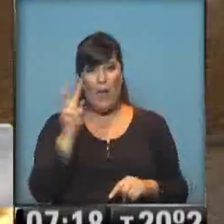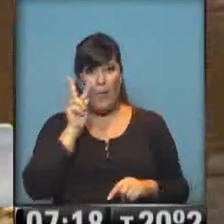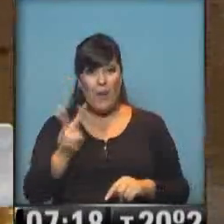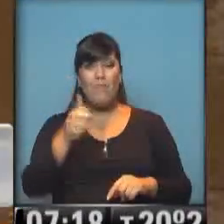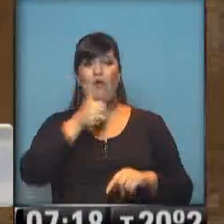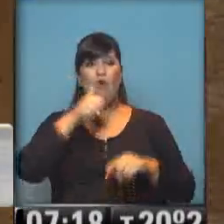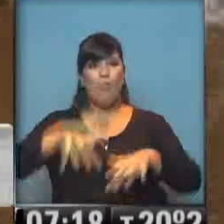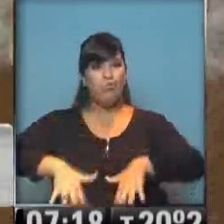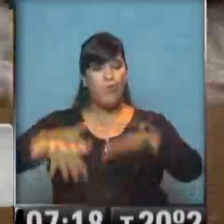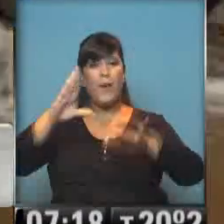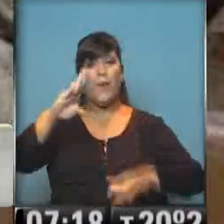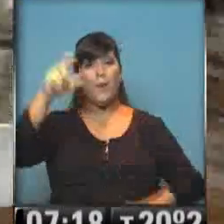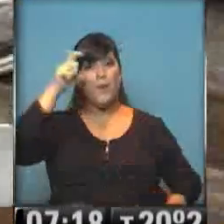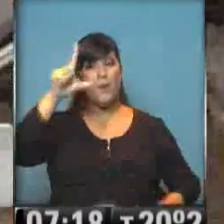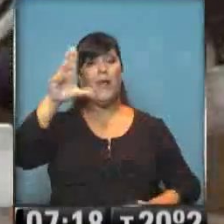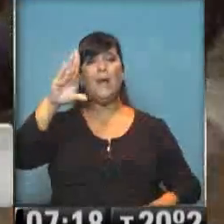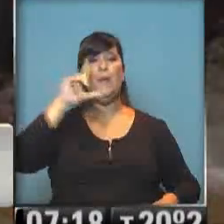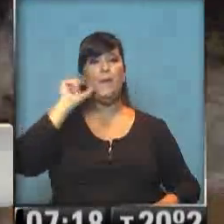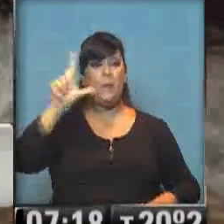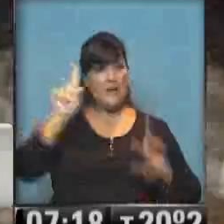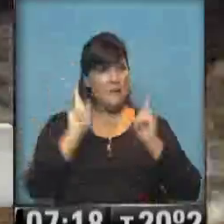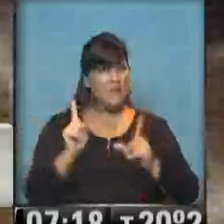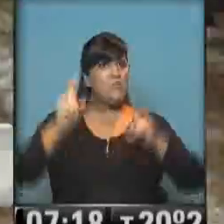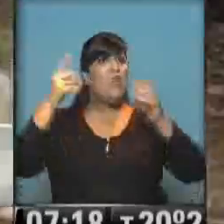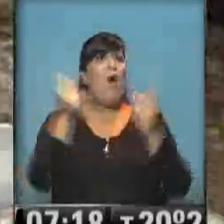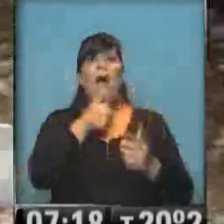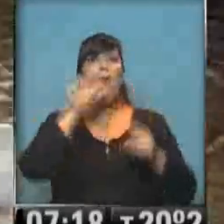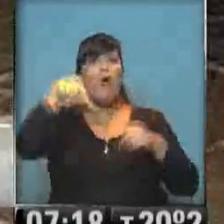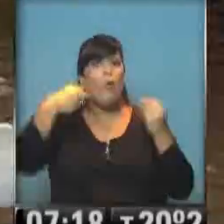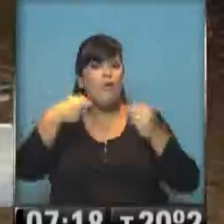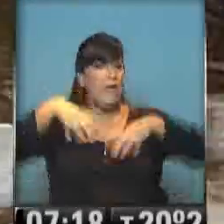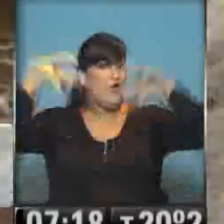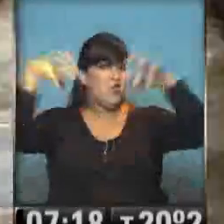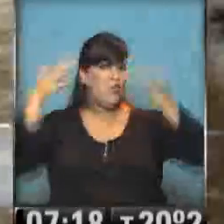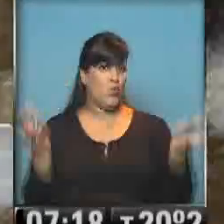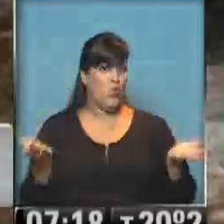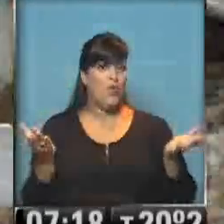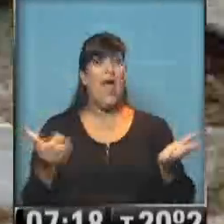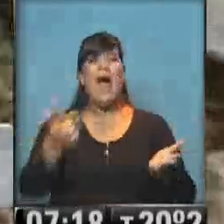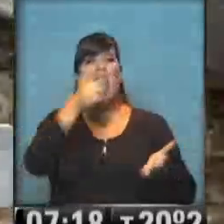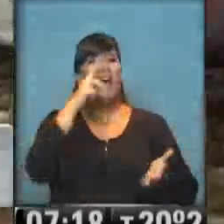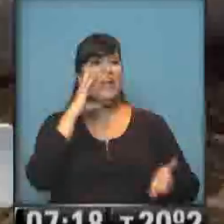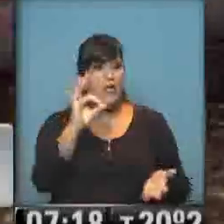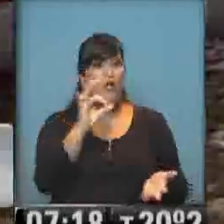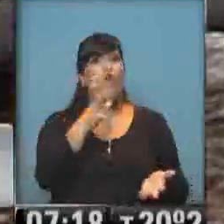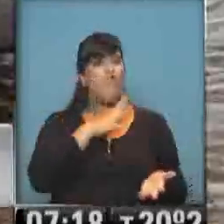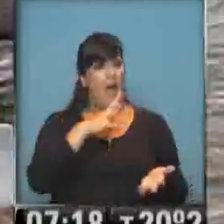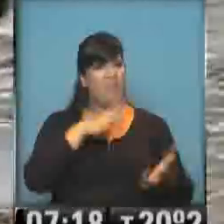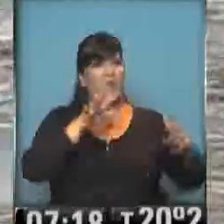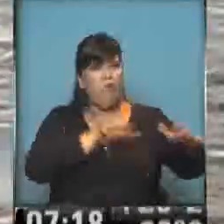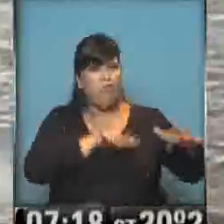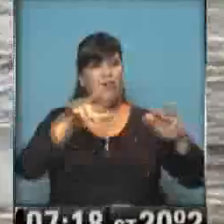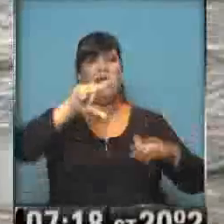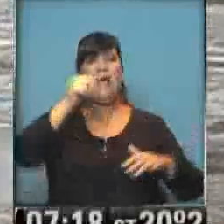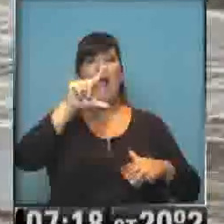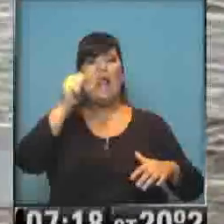en Belleville es agua de lluvia, de las lluvias de las que estábamos hablando. Con lo cual el río todavía no desbordó, el río Talamochita,